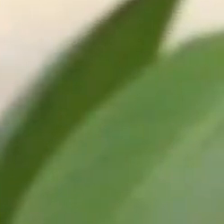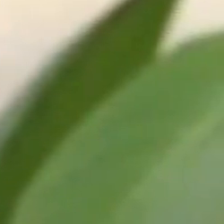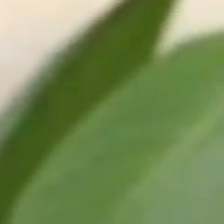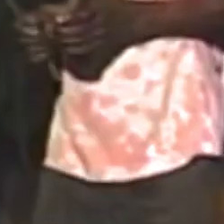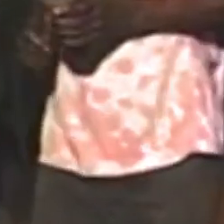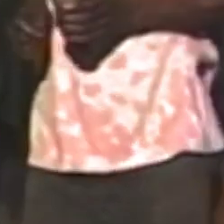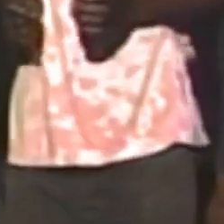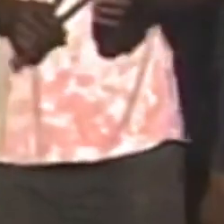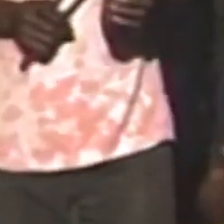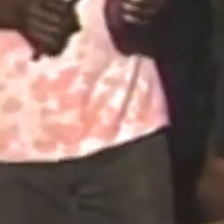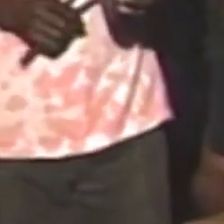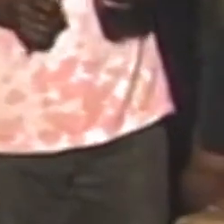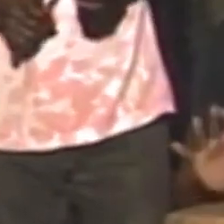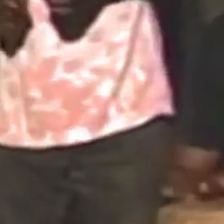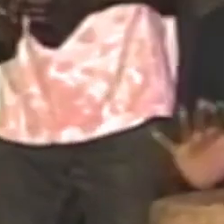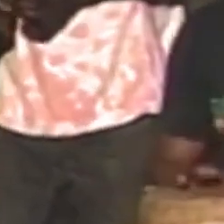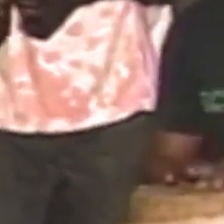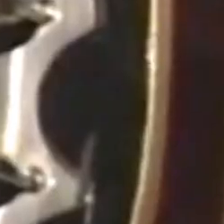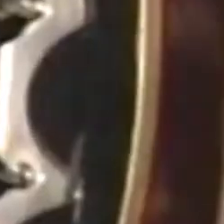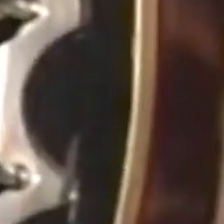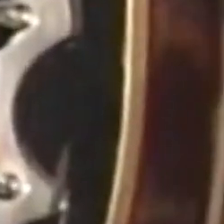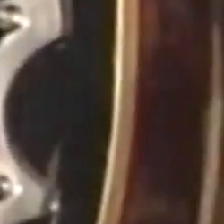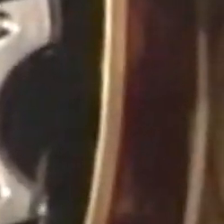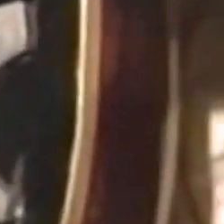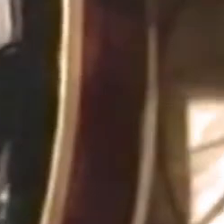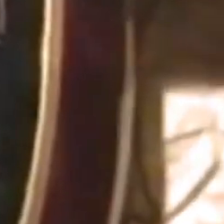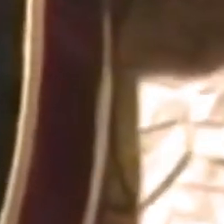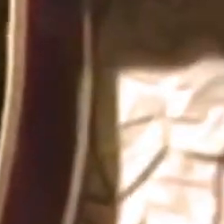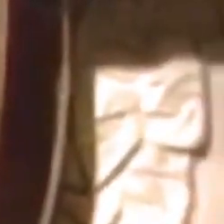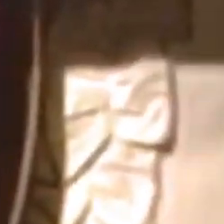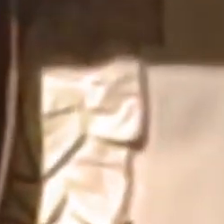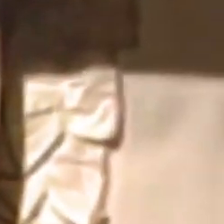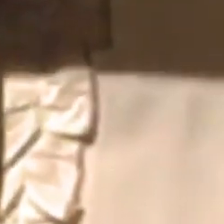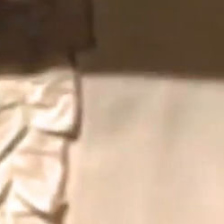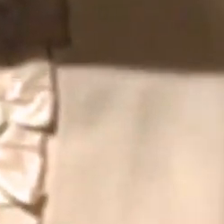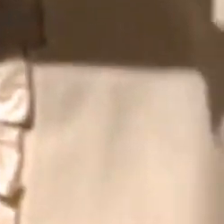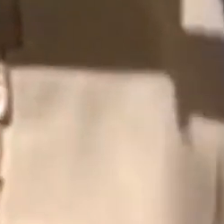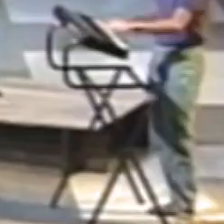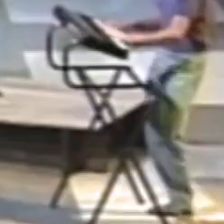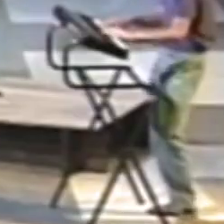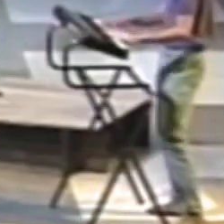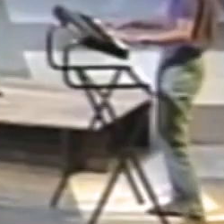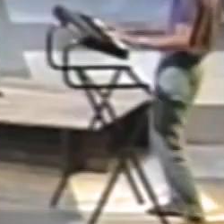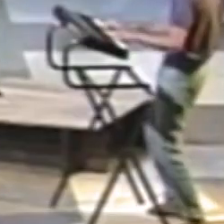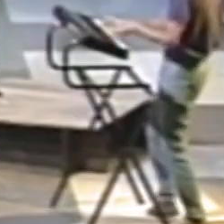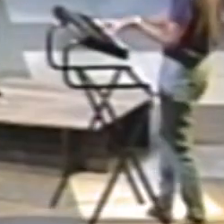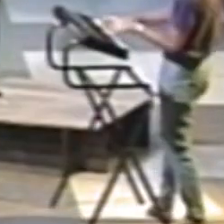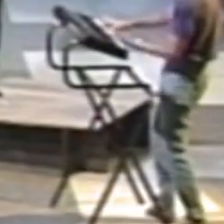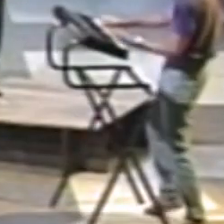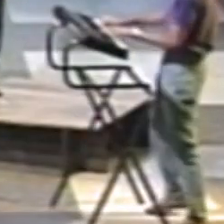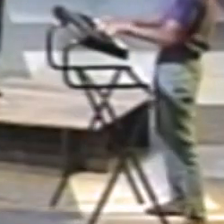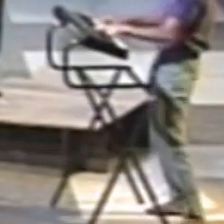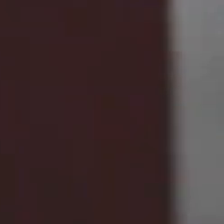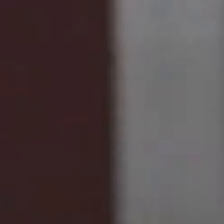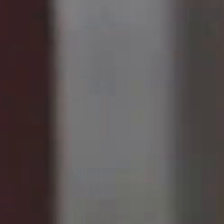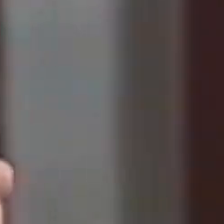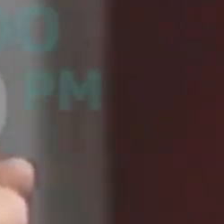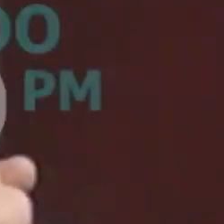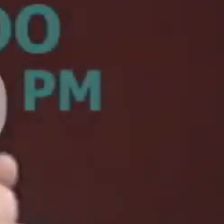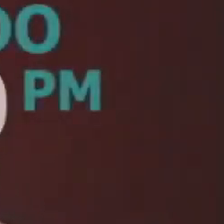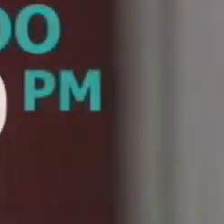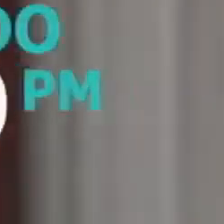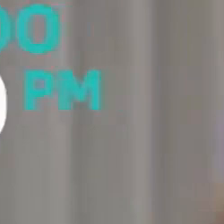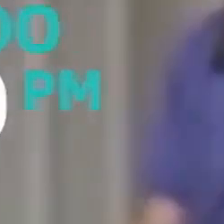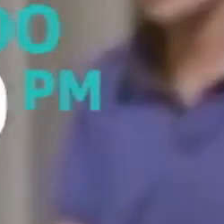estaba viendo porque me gusta lo que yo canto. Miércoles 4 de agosto a las 8:30 de la